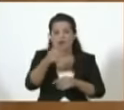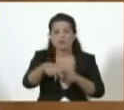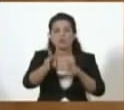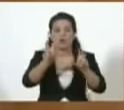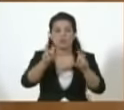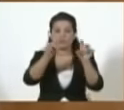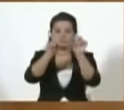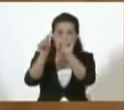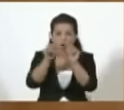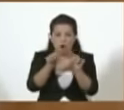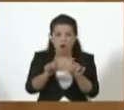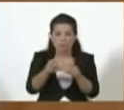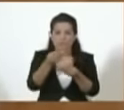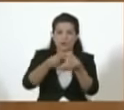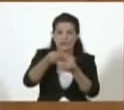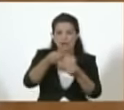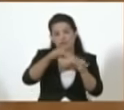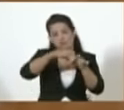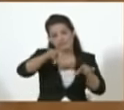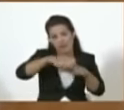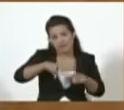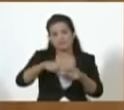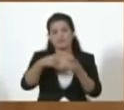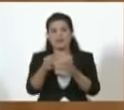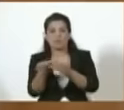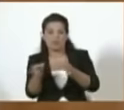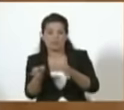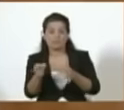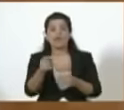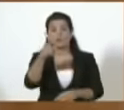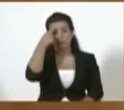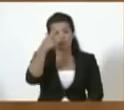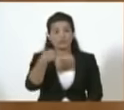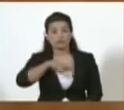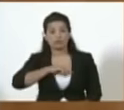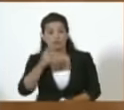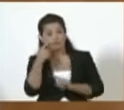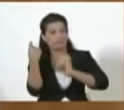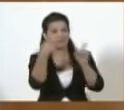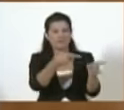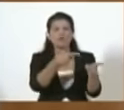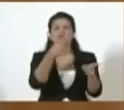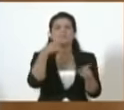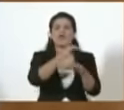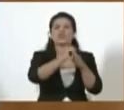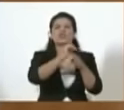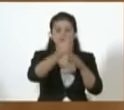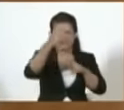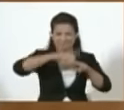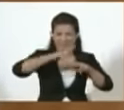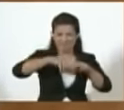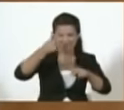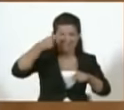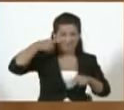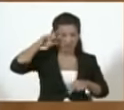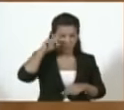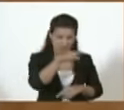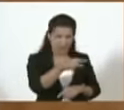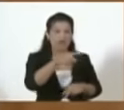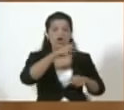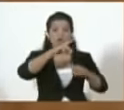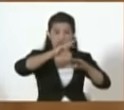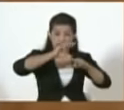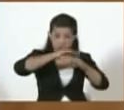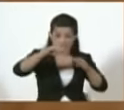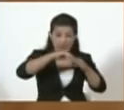del sostenimiento del dólar falso, del dólar mayamero cucuteño mafioso, que se usa para marcar precios